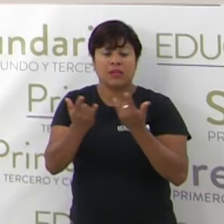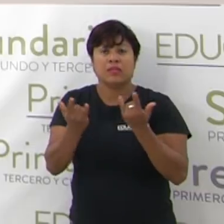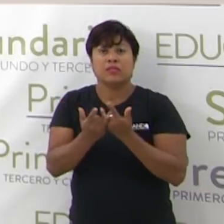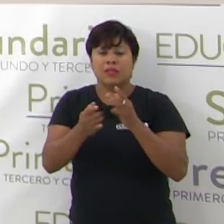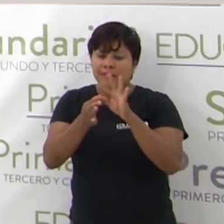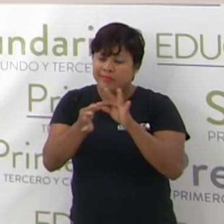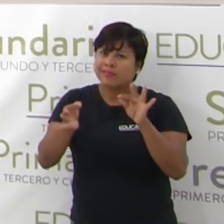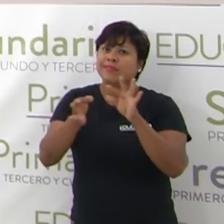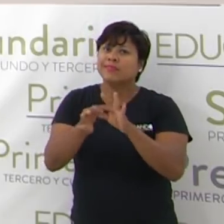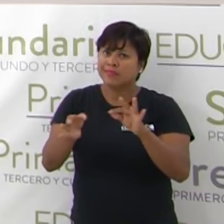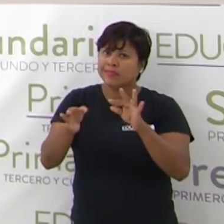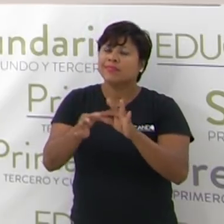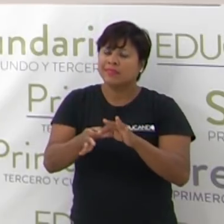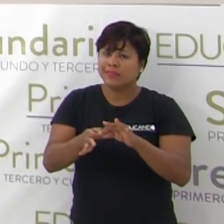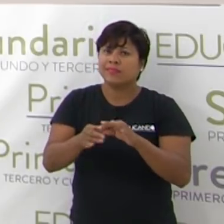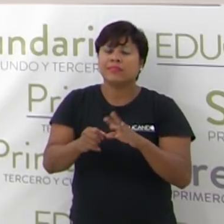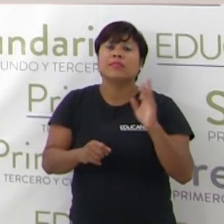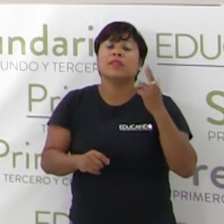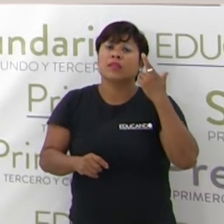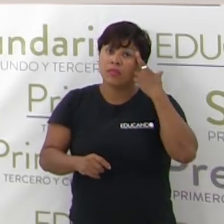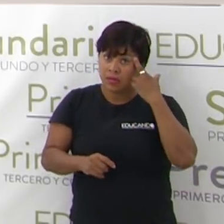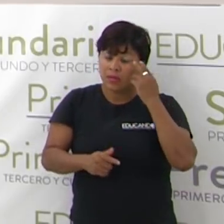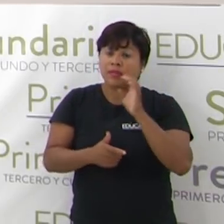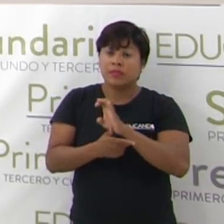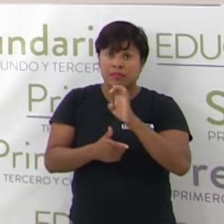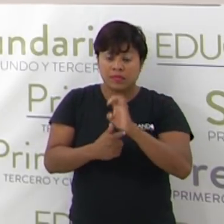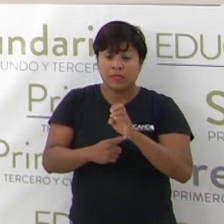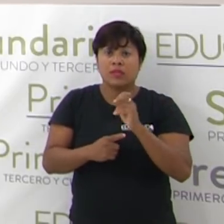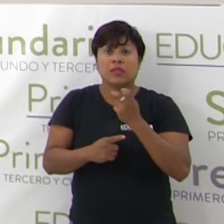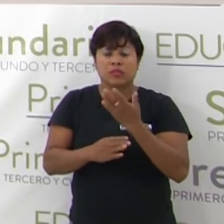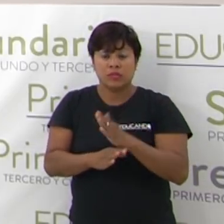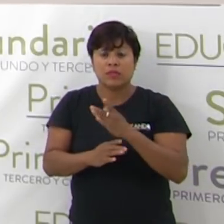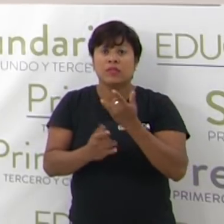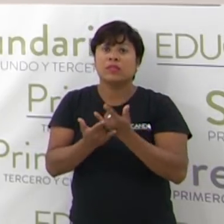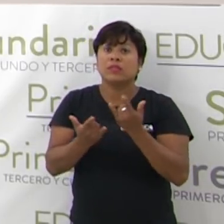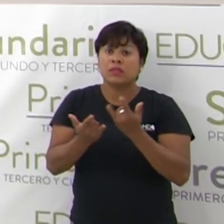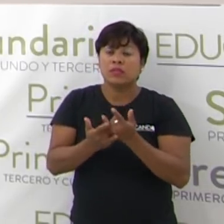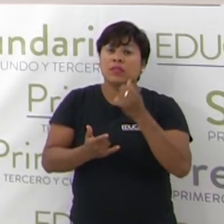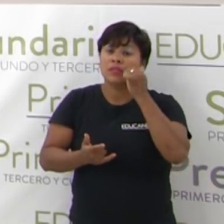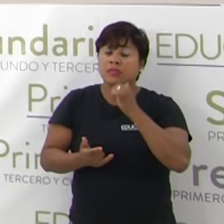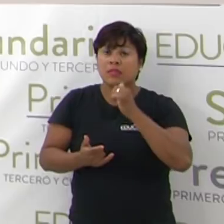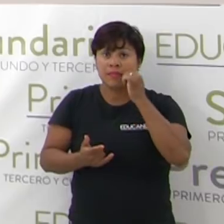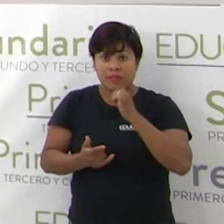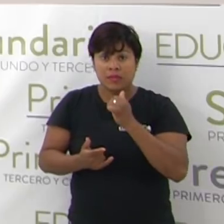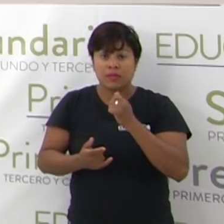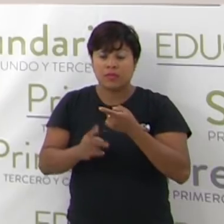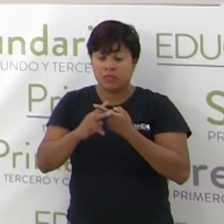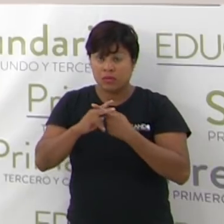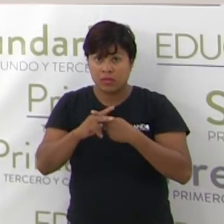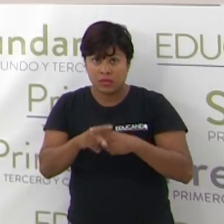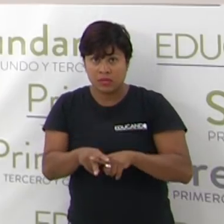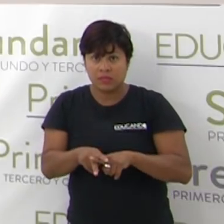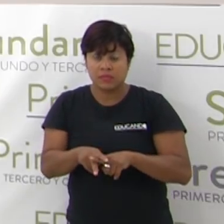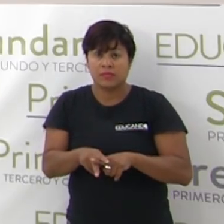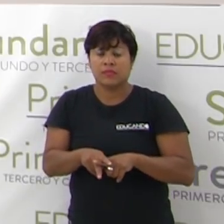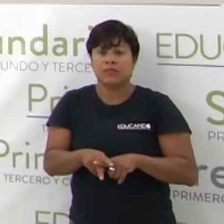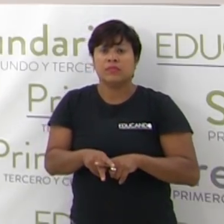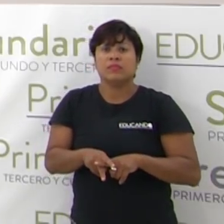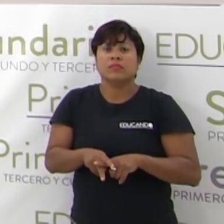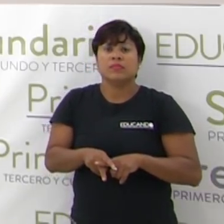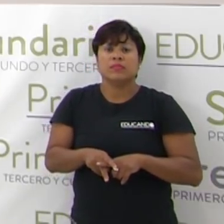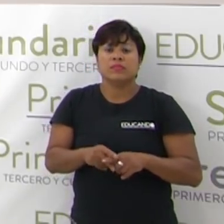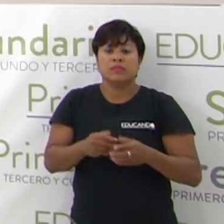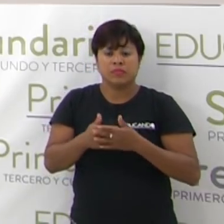historia. Bueno, recuerden entonces que la trama de la historia tiene siempre un inicio,